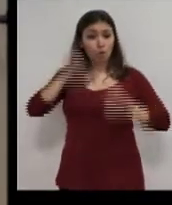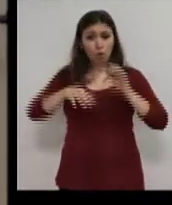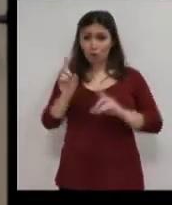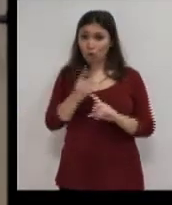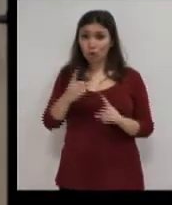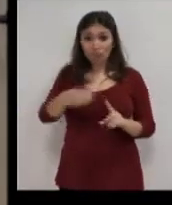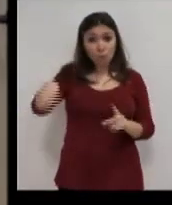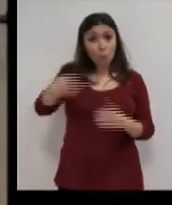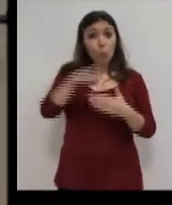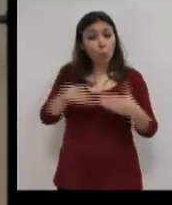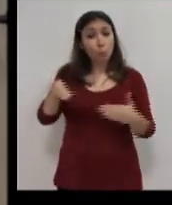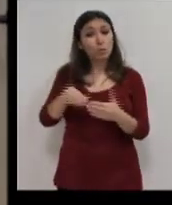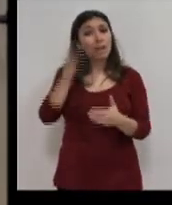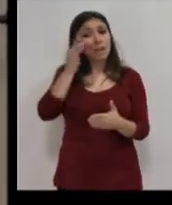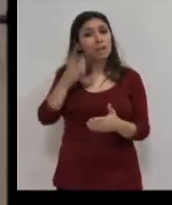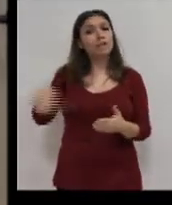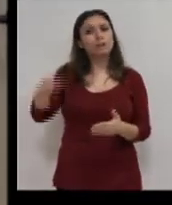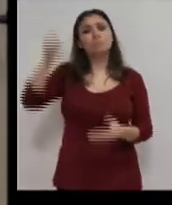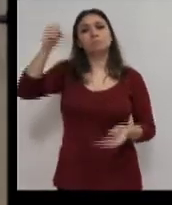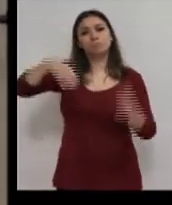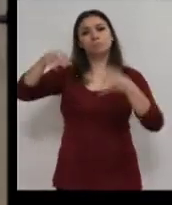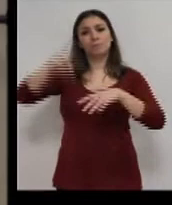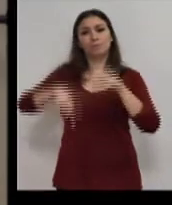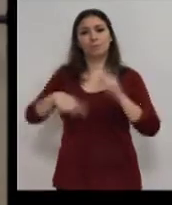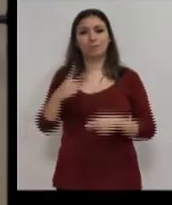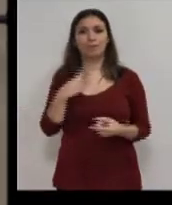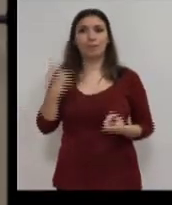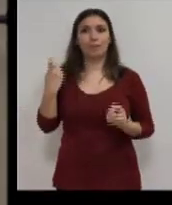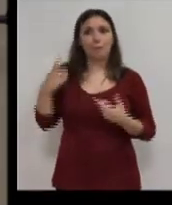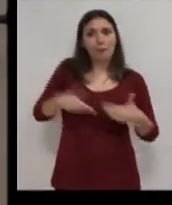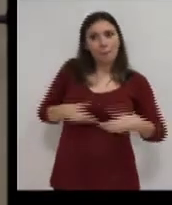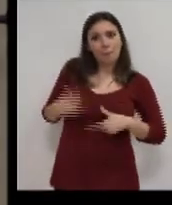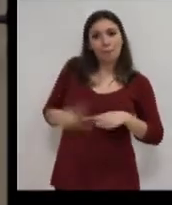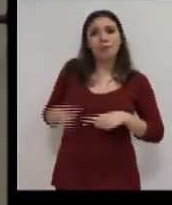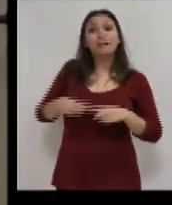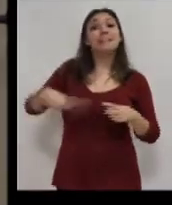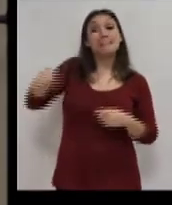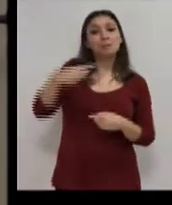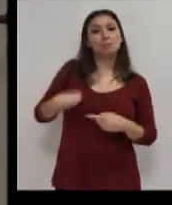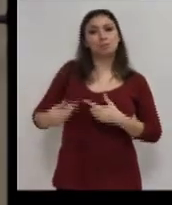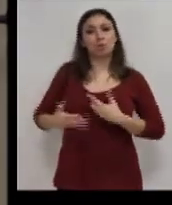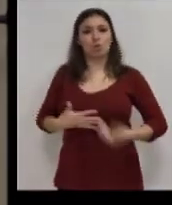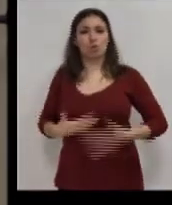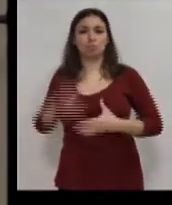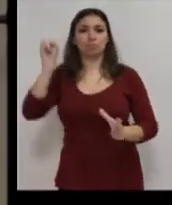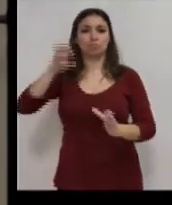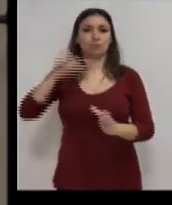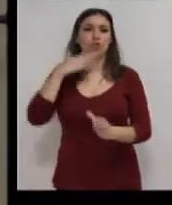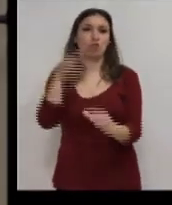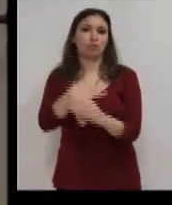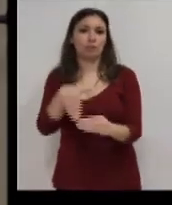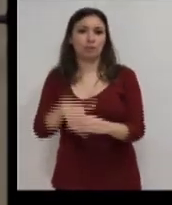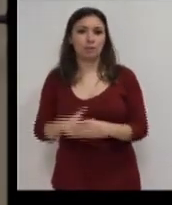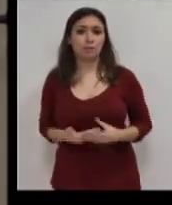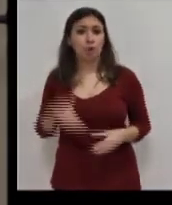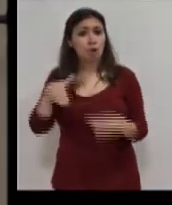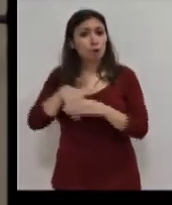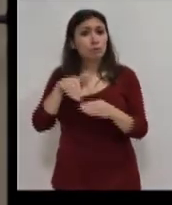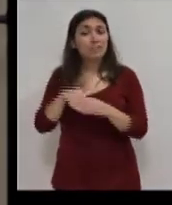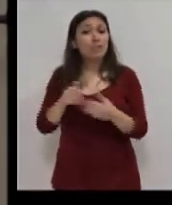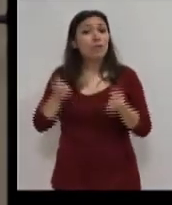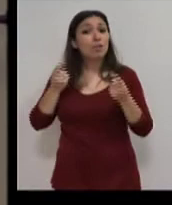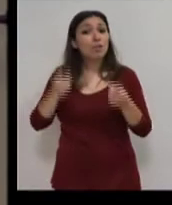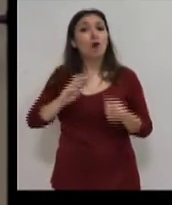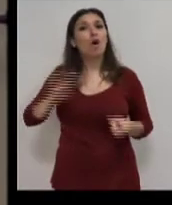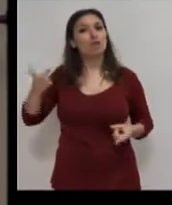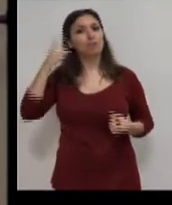tipo de contenidos. Realmente va a ser la comunidad de usuarios los que generen una demanda y con ello también generen